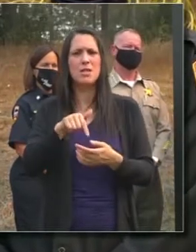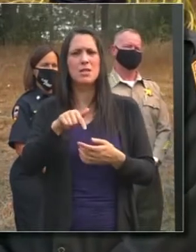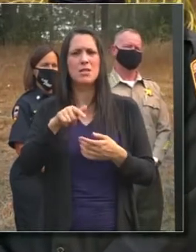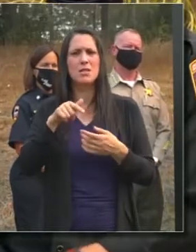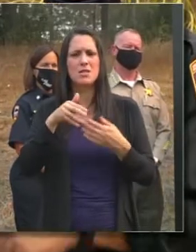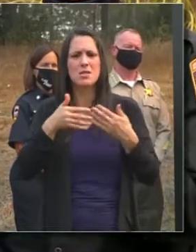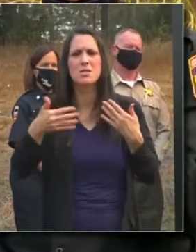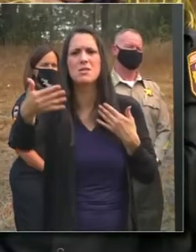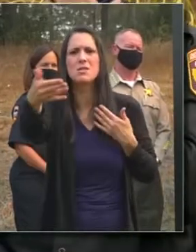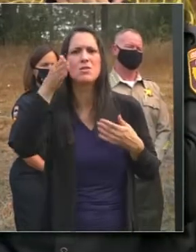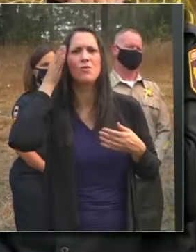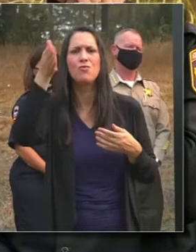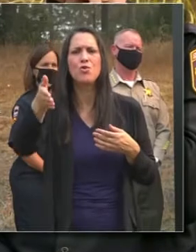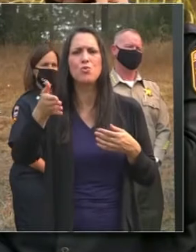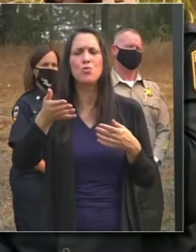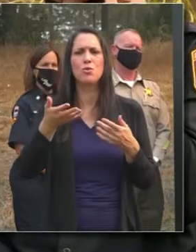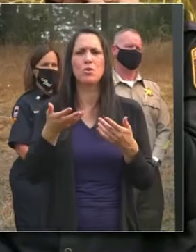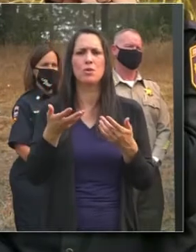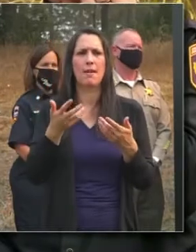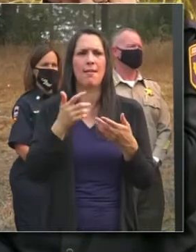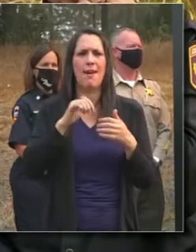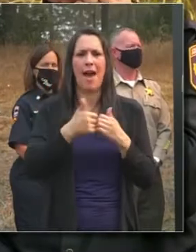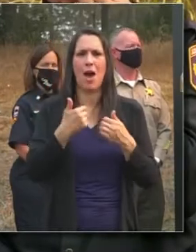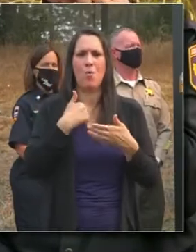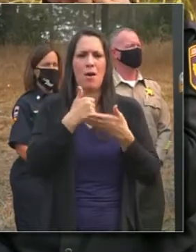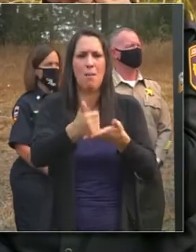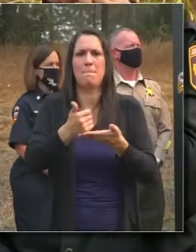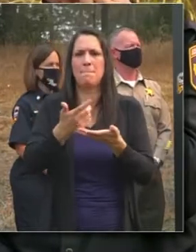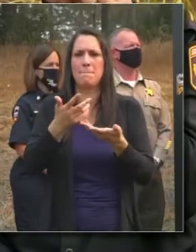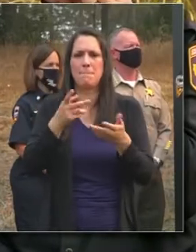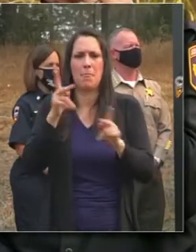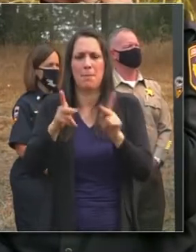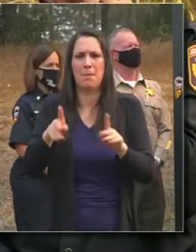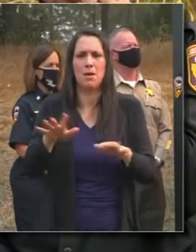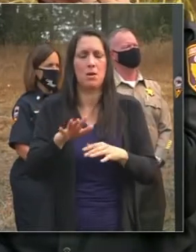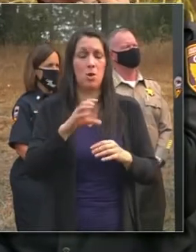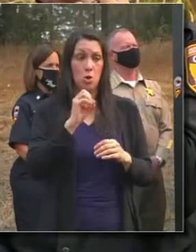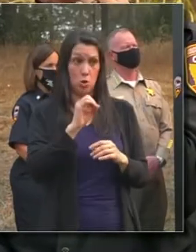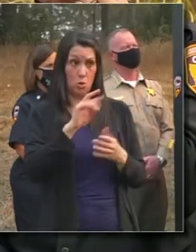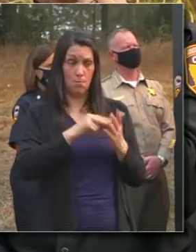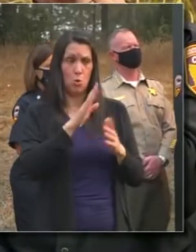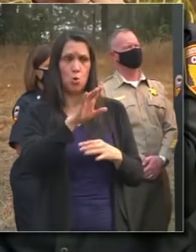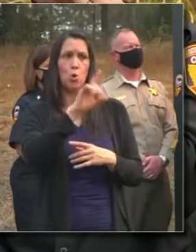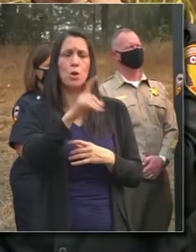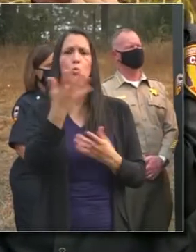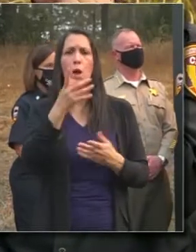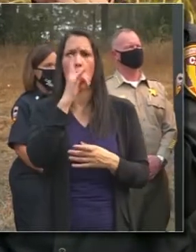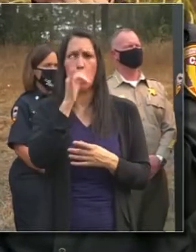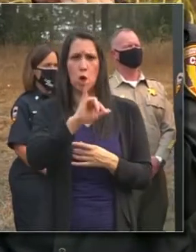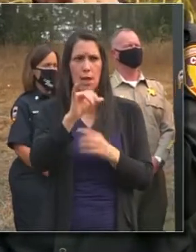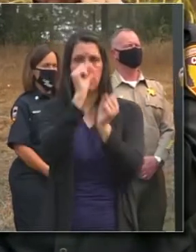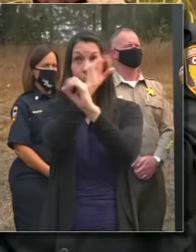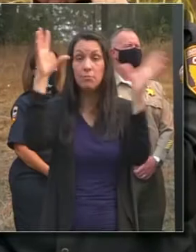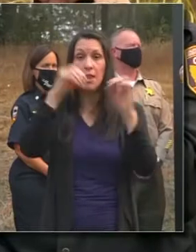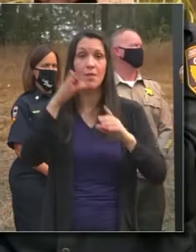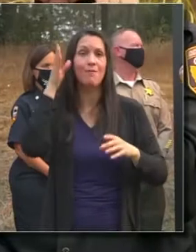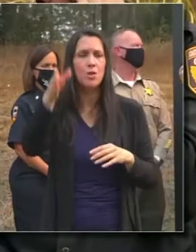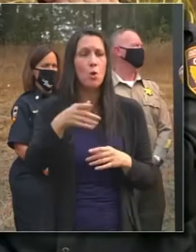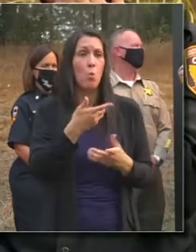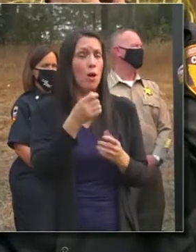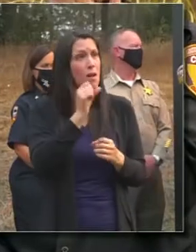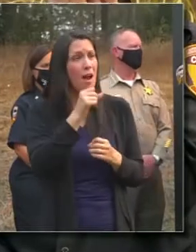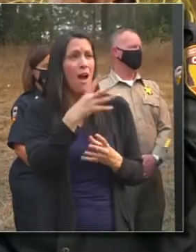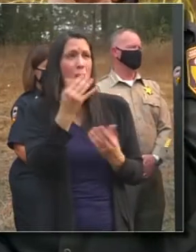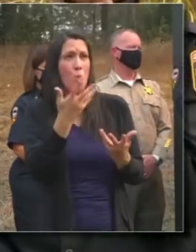y estamos preocupados de que falta el personal y faltan recursos la pregunta es realmente cómo se ve esto en el futuro